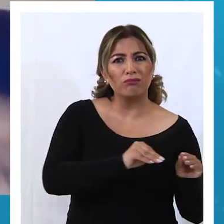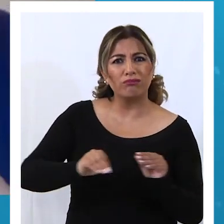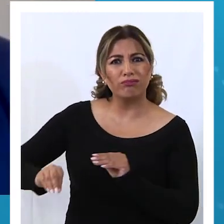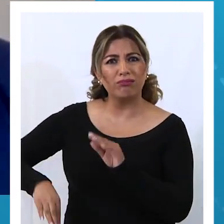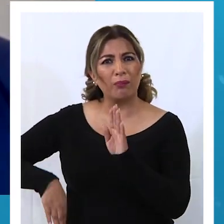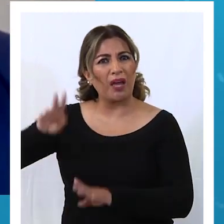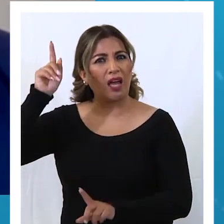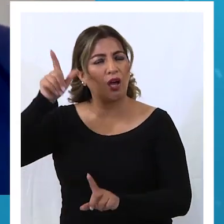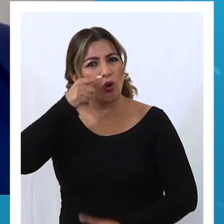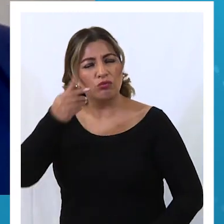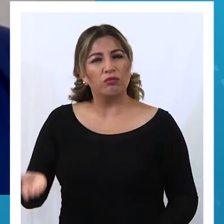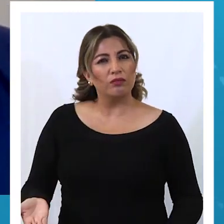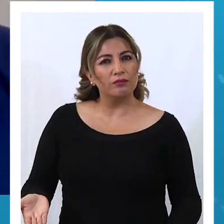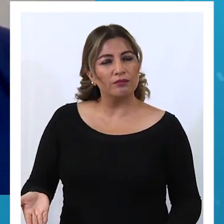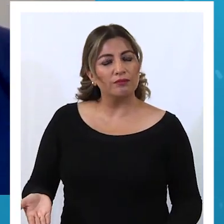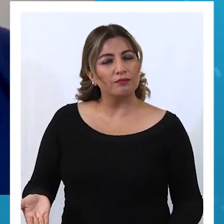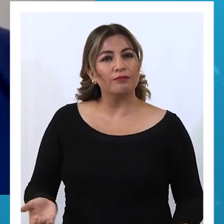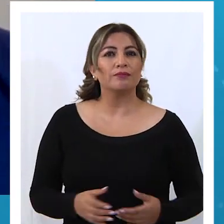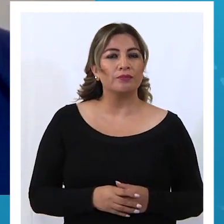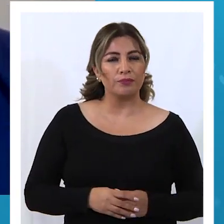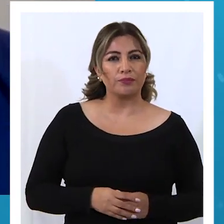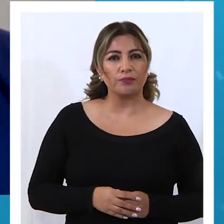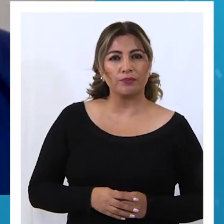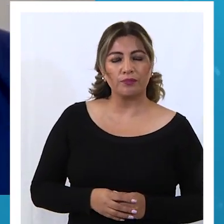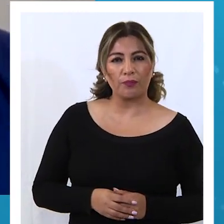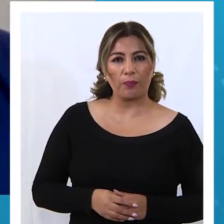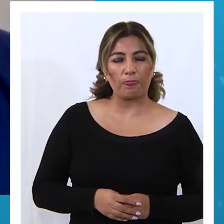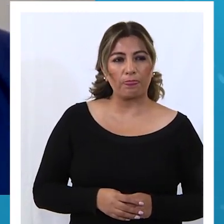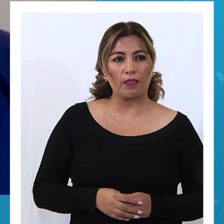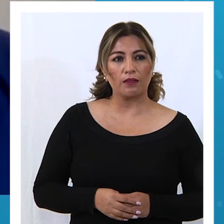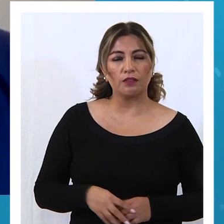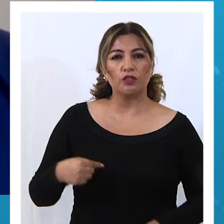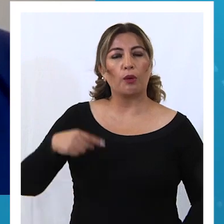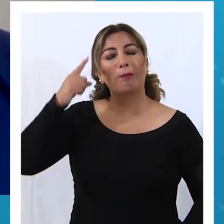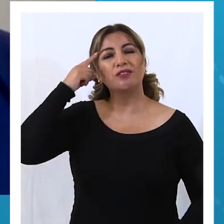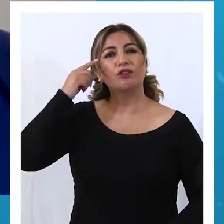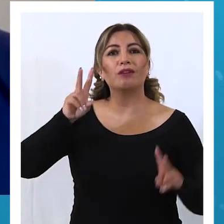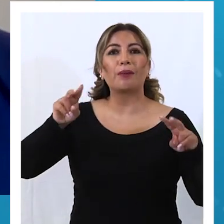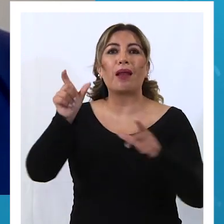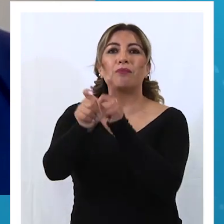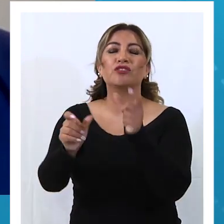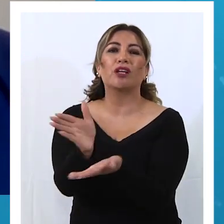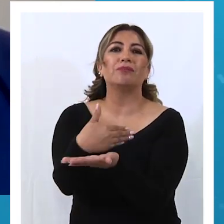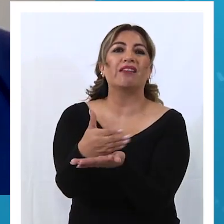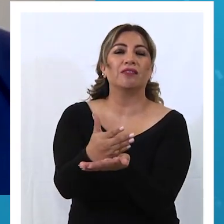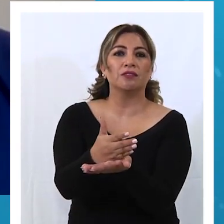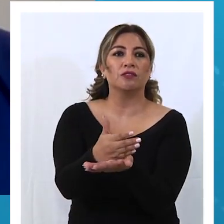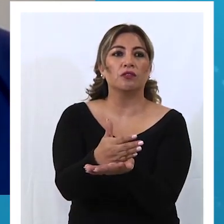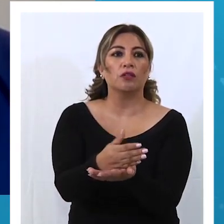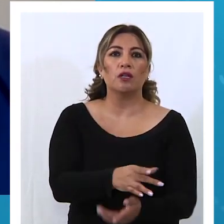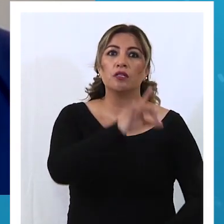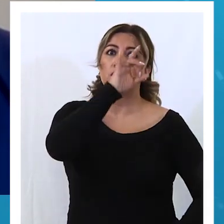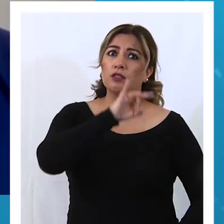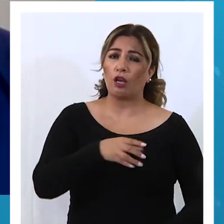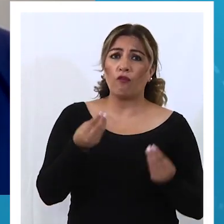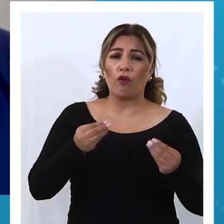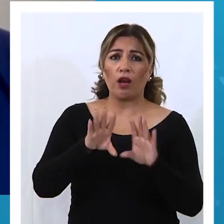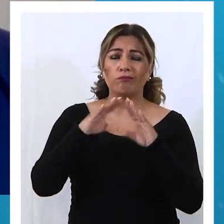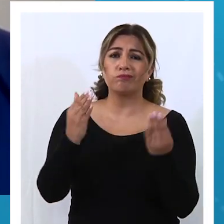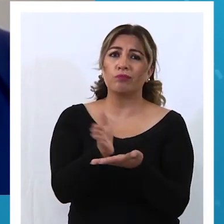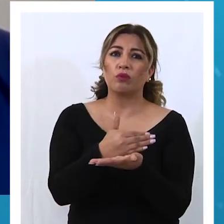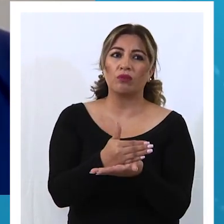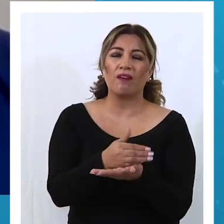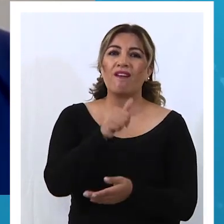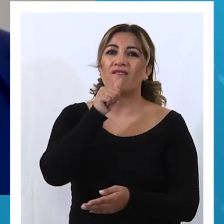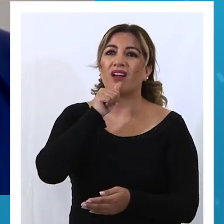extendemos más? Yo creo que tiene que ver también con la organización social. Chile tiene buena organización social, pero hay